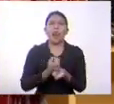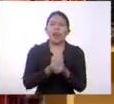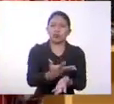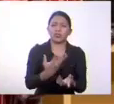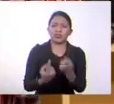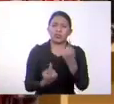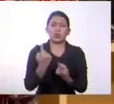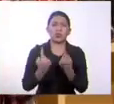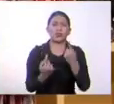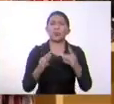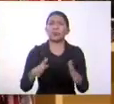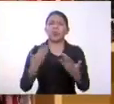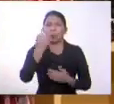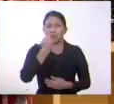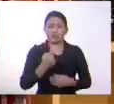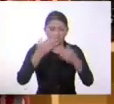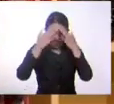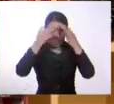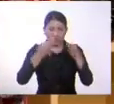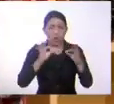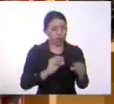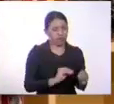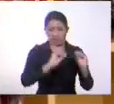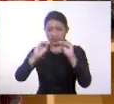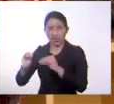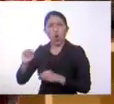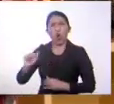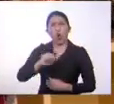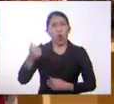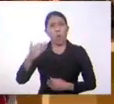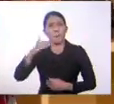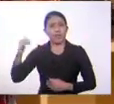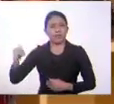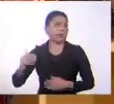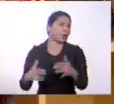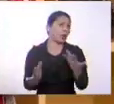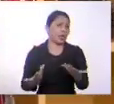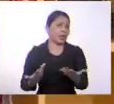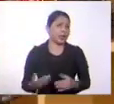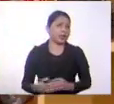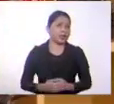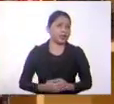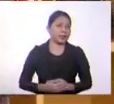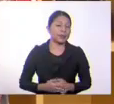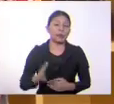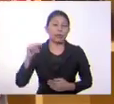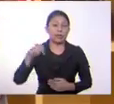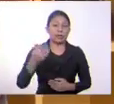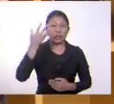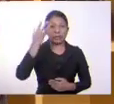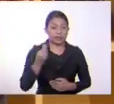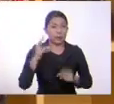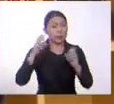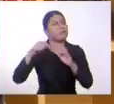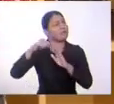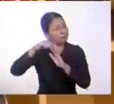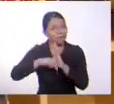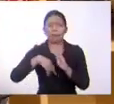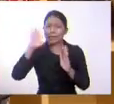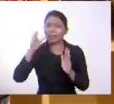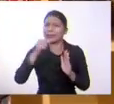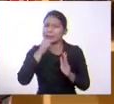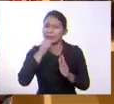De por qué las personas deciden migrar hacia otros países. Sin embargo, este día vamos a profundizar mucho más en